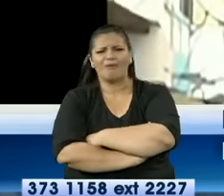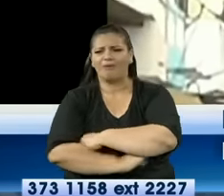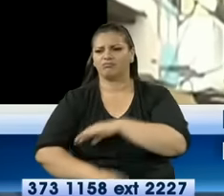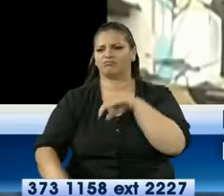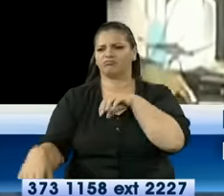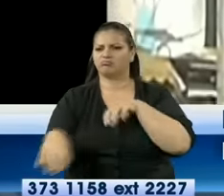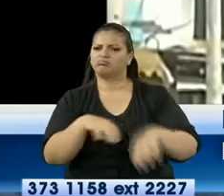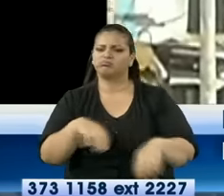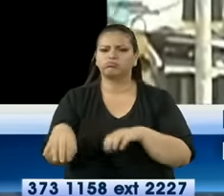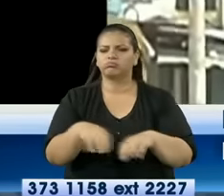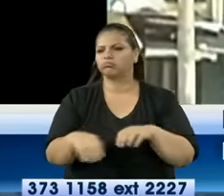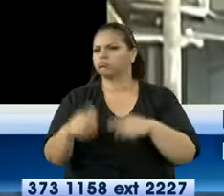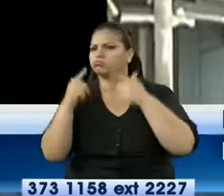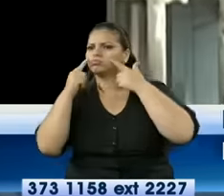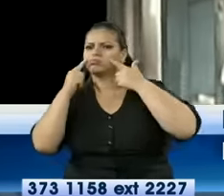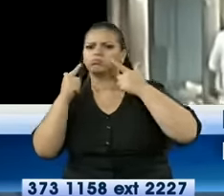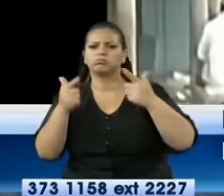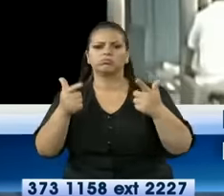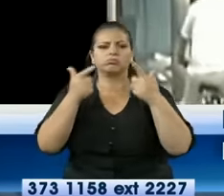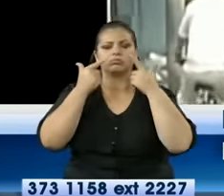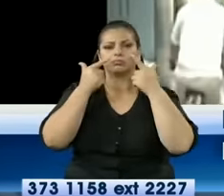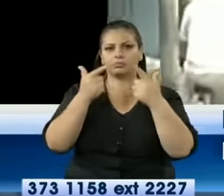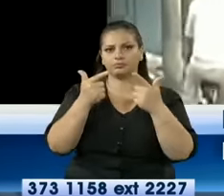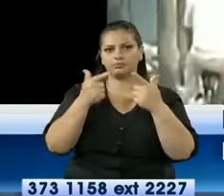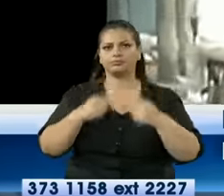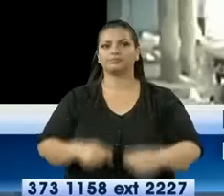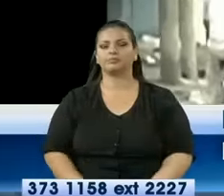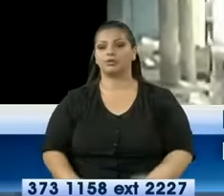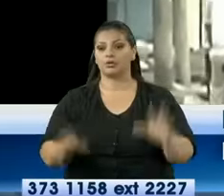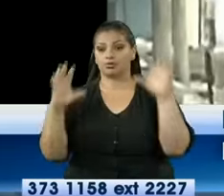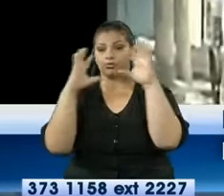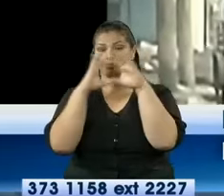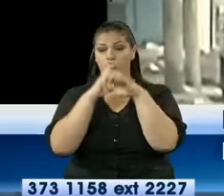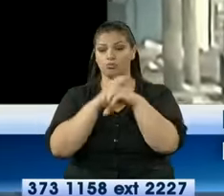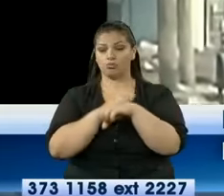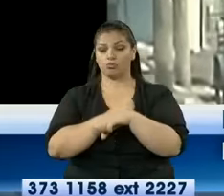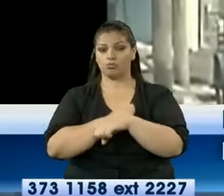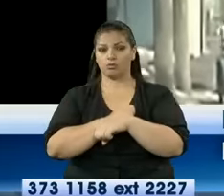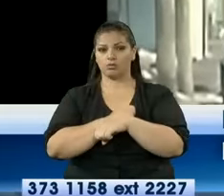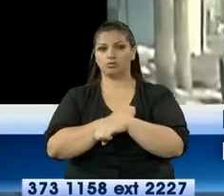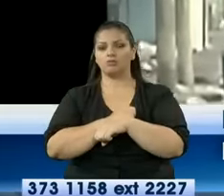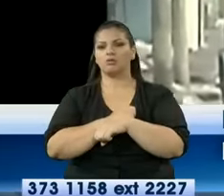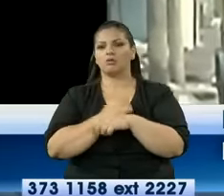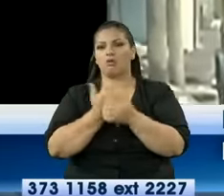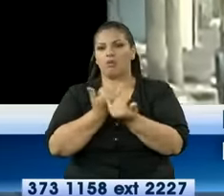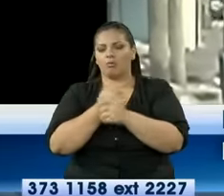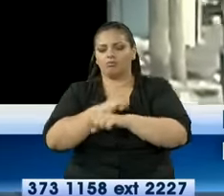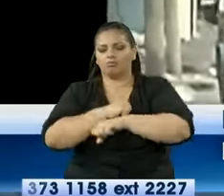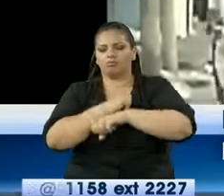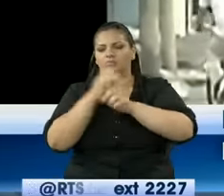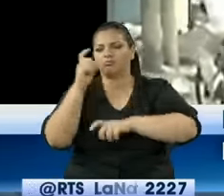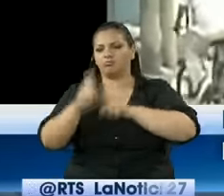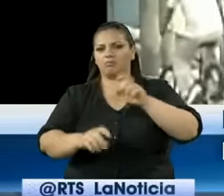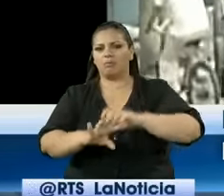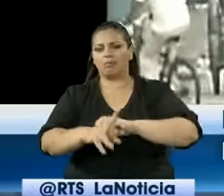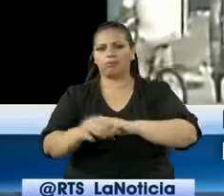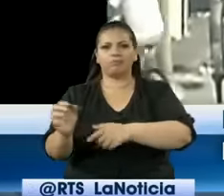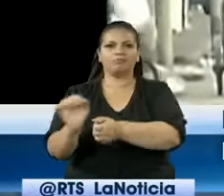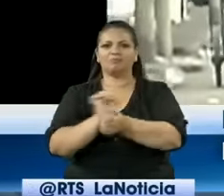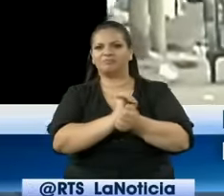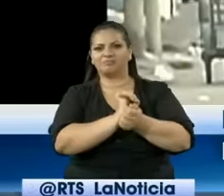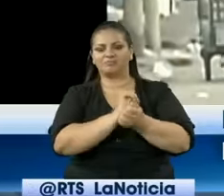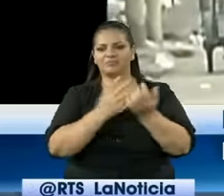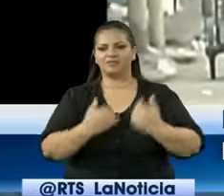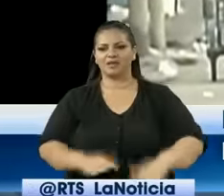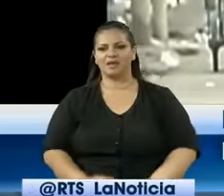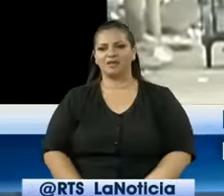los respectivos patrullajes y tengo entendido que cerca de la medianoche y esta madrugada ya han detenido a varias personas y dialogamos en